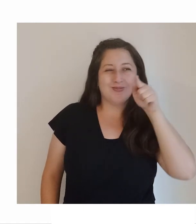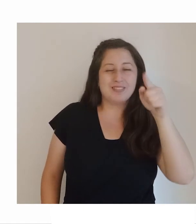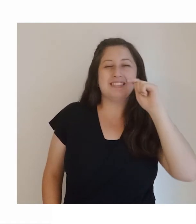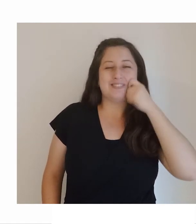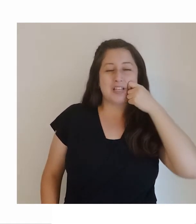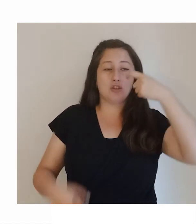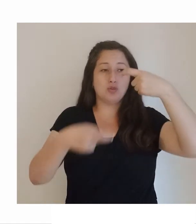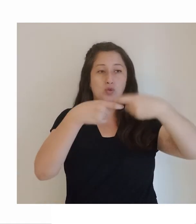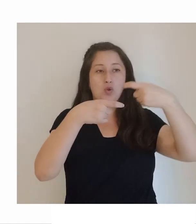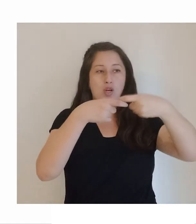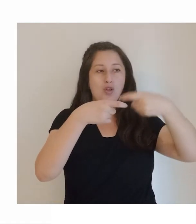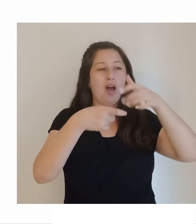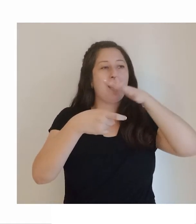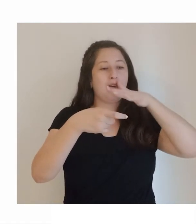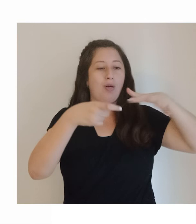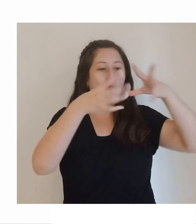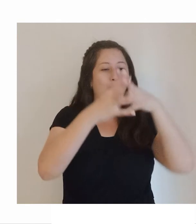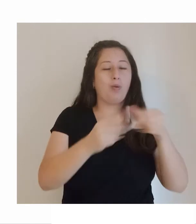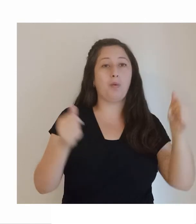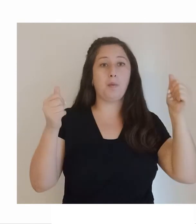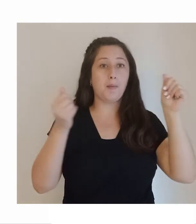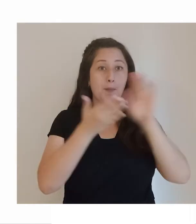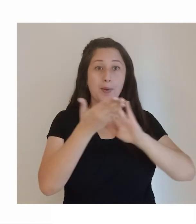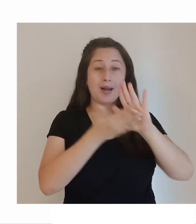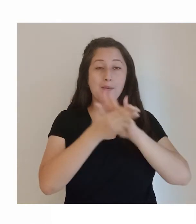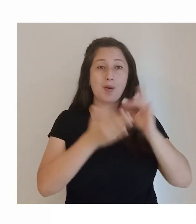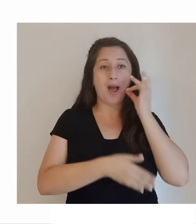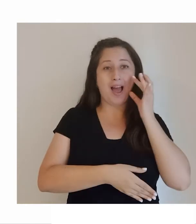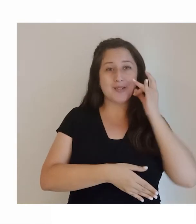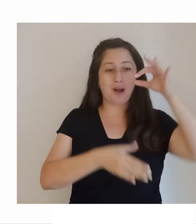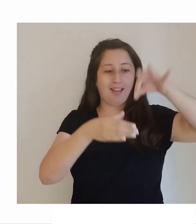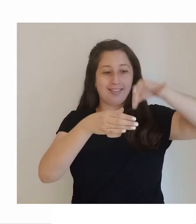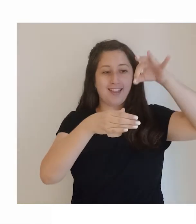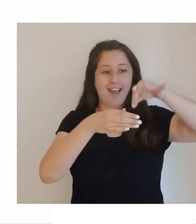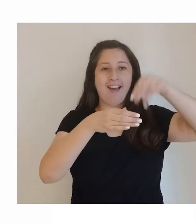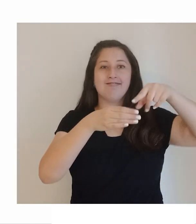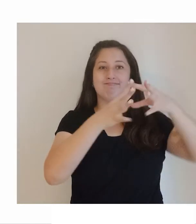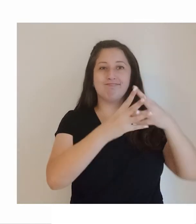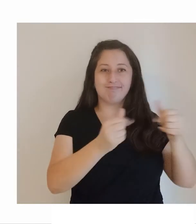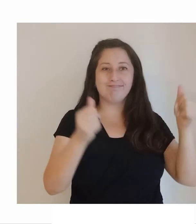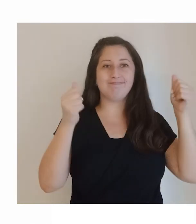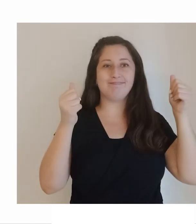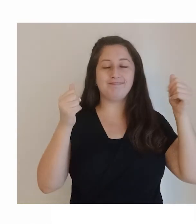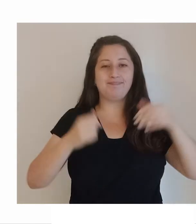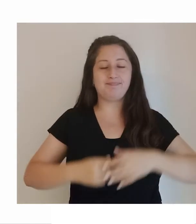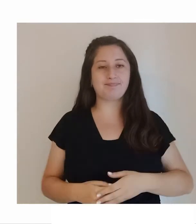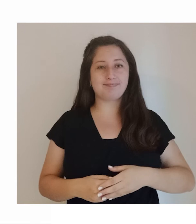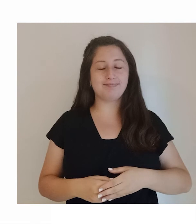líquido, como cuando disuelves azúcar en el té. En la